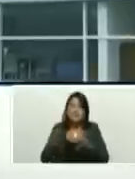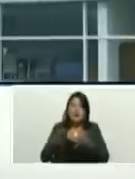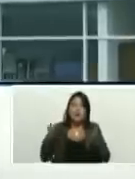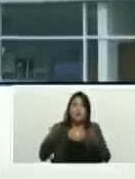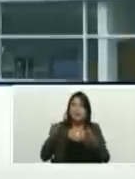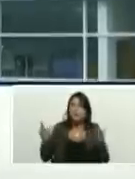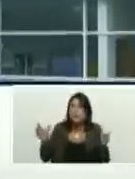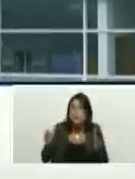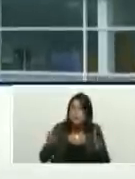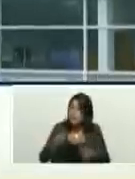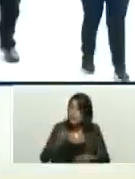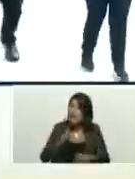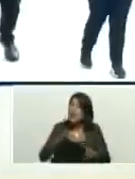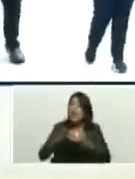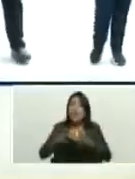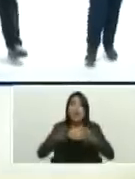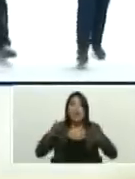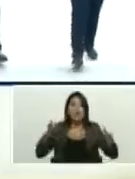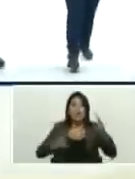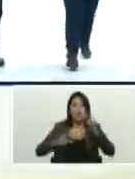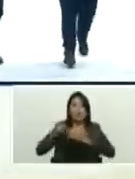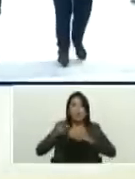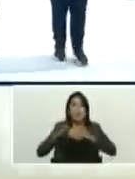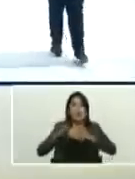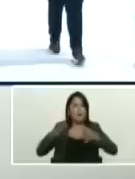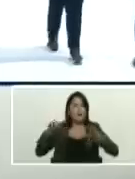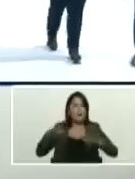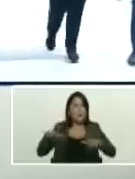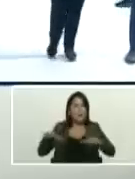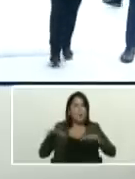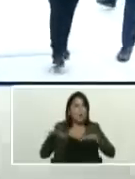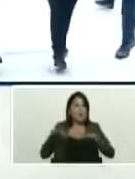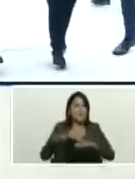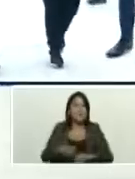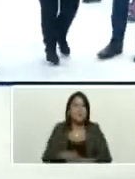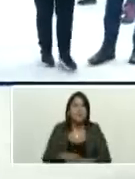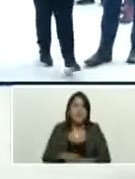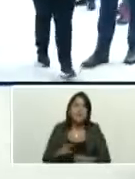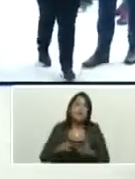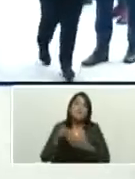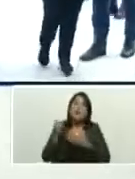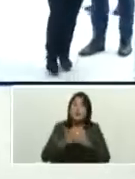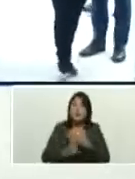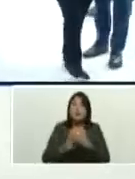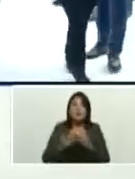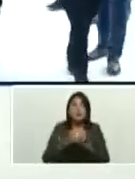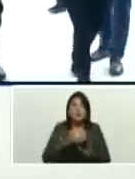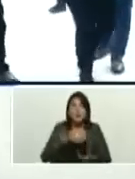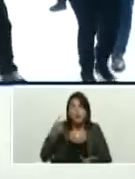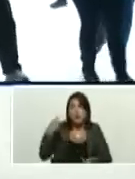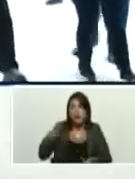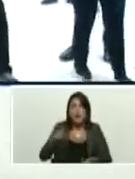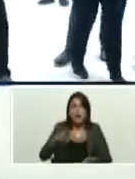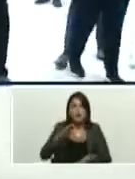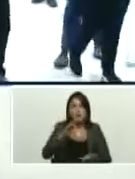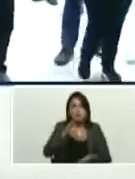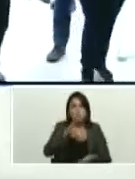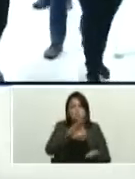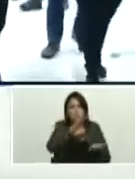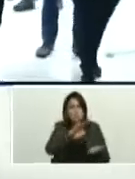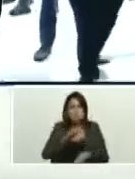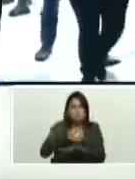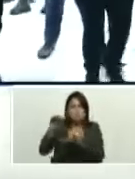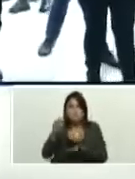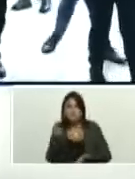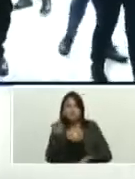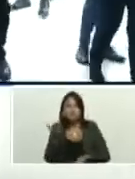centro tiene el proyecto científico con la garantía de la inversión para su producción industrial. Allí